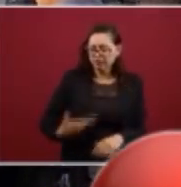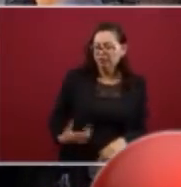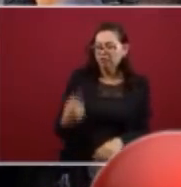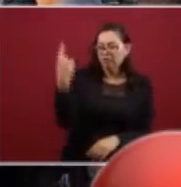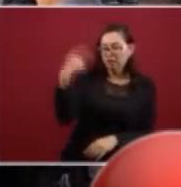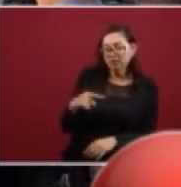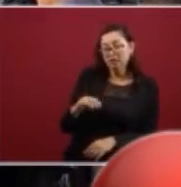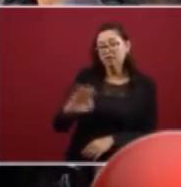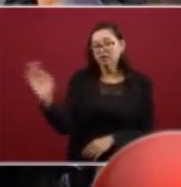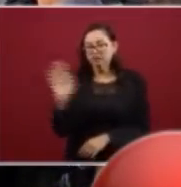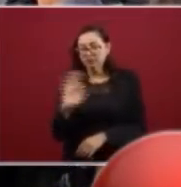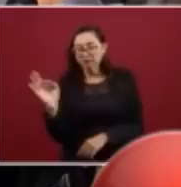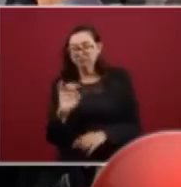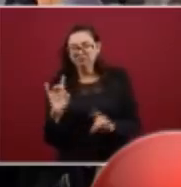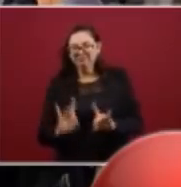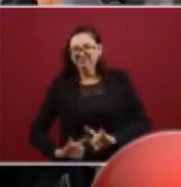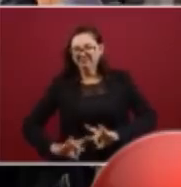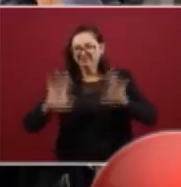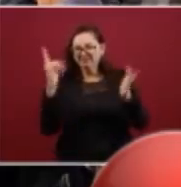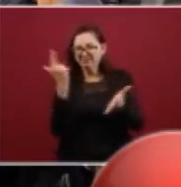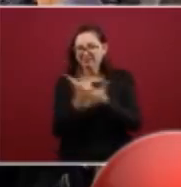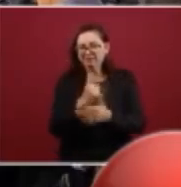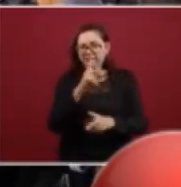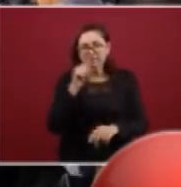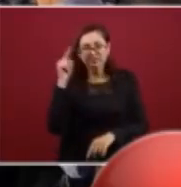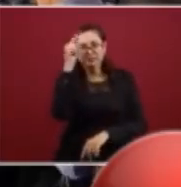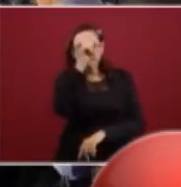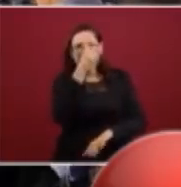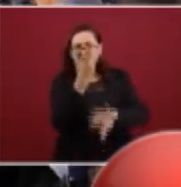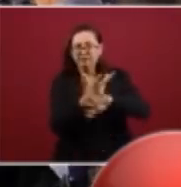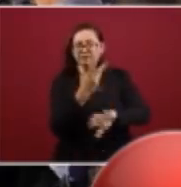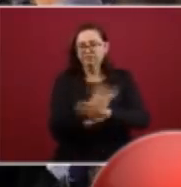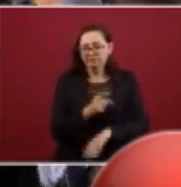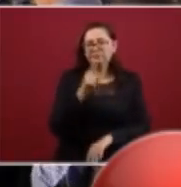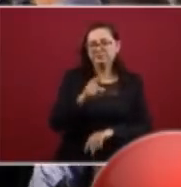vaya a Estados Unidos a defender a los mexicanos.